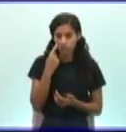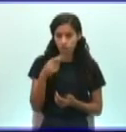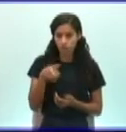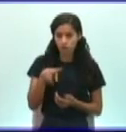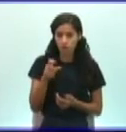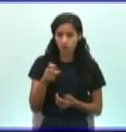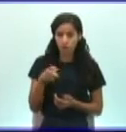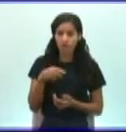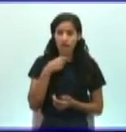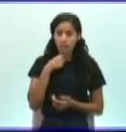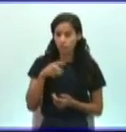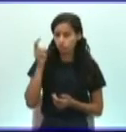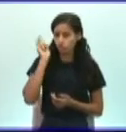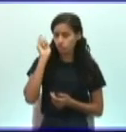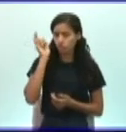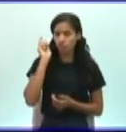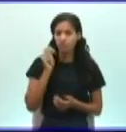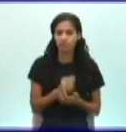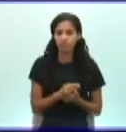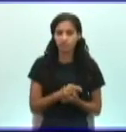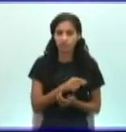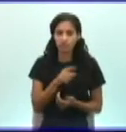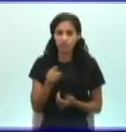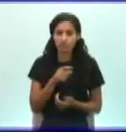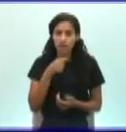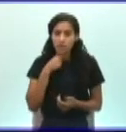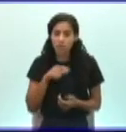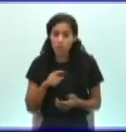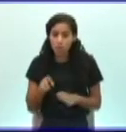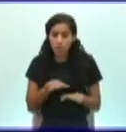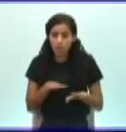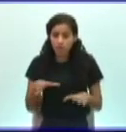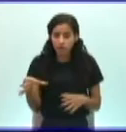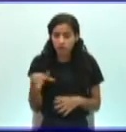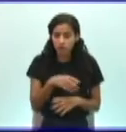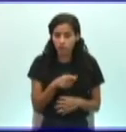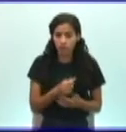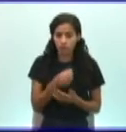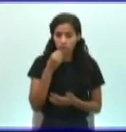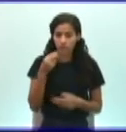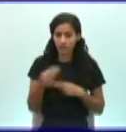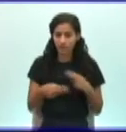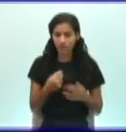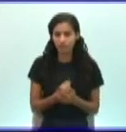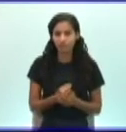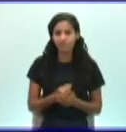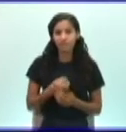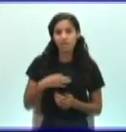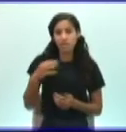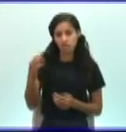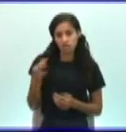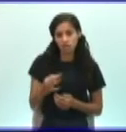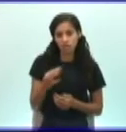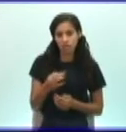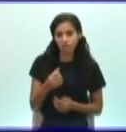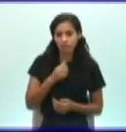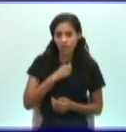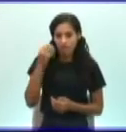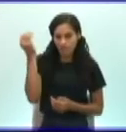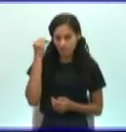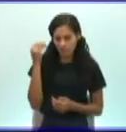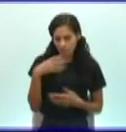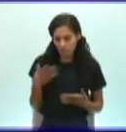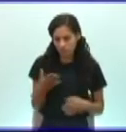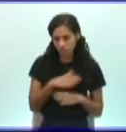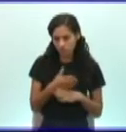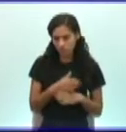nuevo sonido. ¿Ya ustedes están preparados para eso? Segurito que están ansiosos por saber de qué